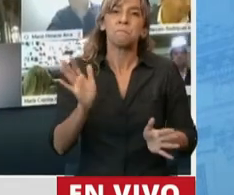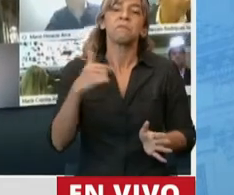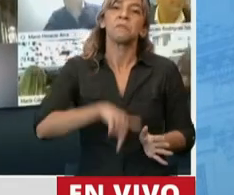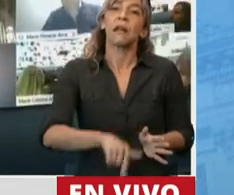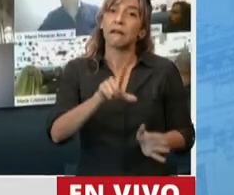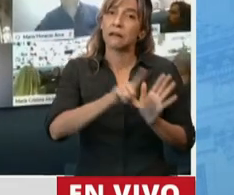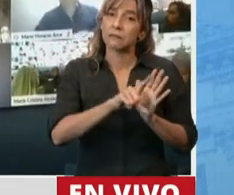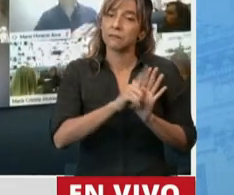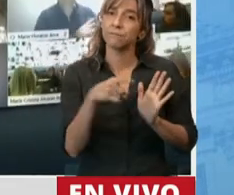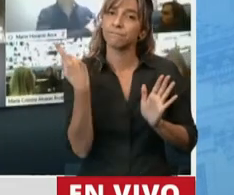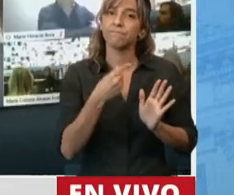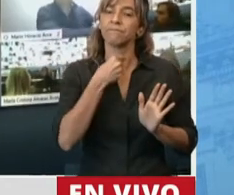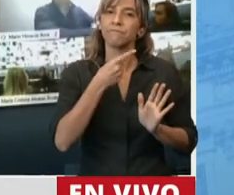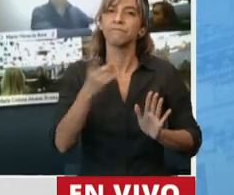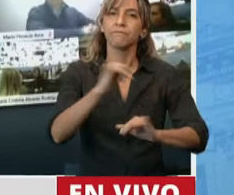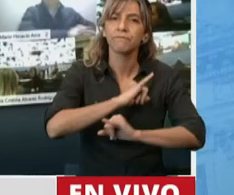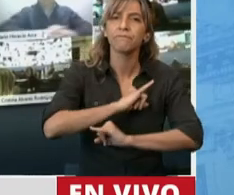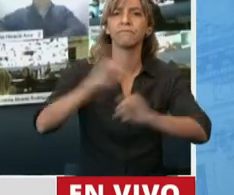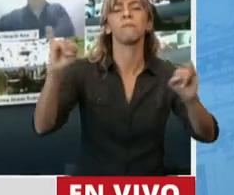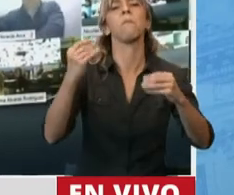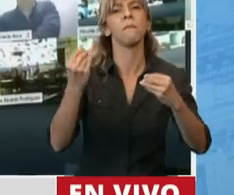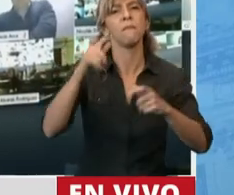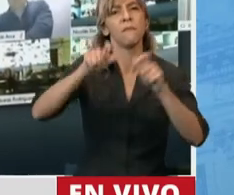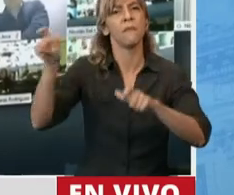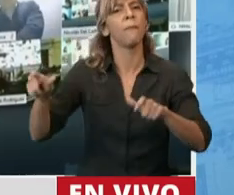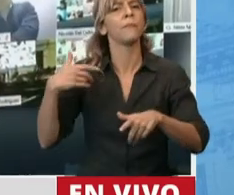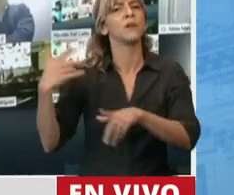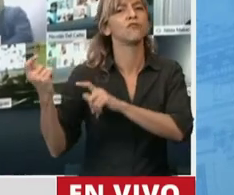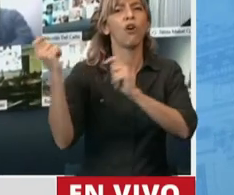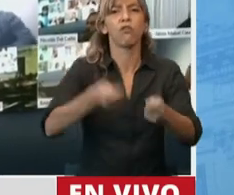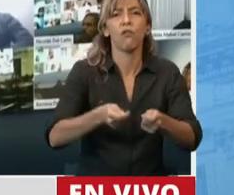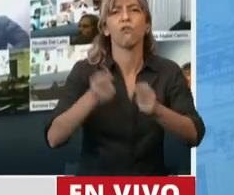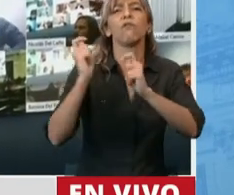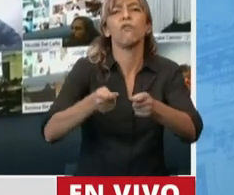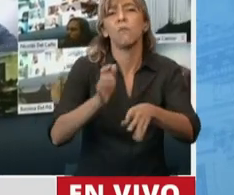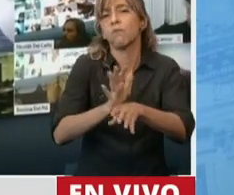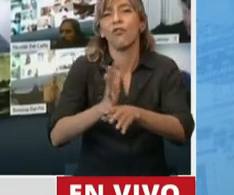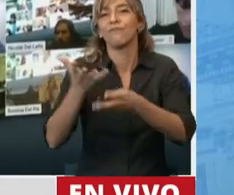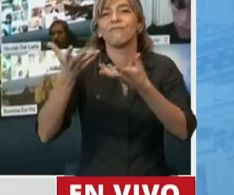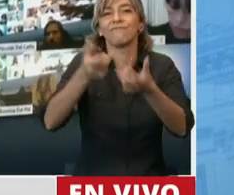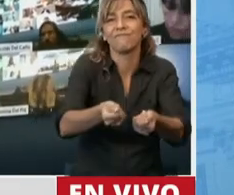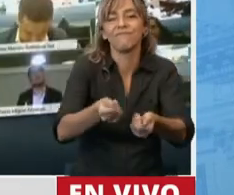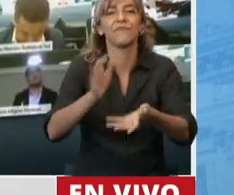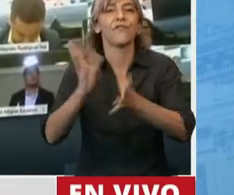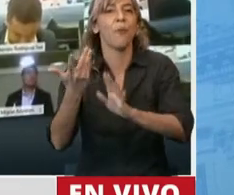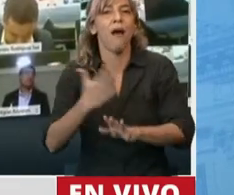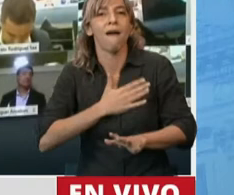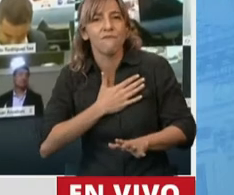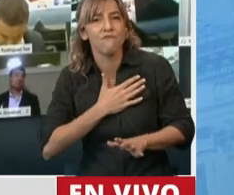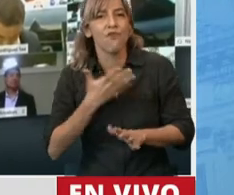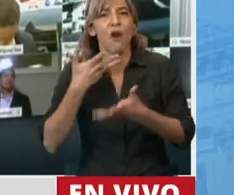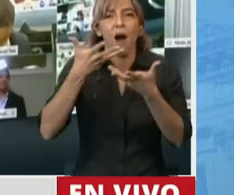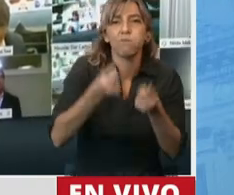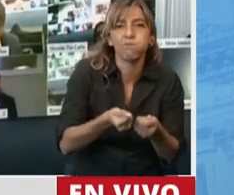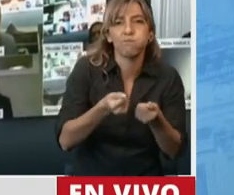marco jurídico para fomentar la donación como un acto solidario, un acto de amor, un acto de